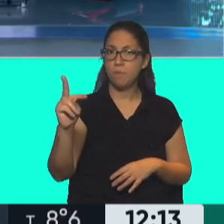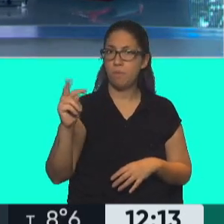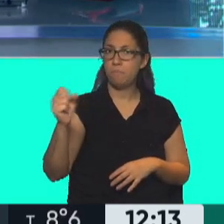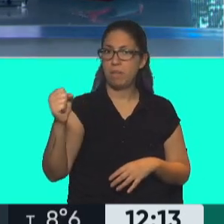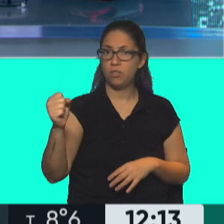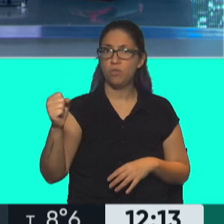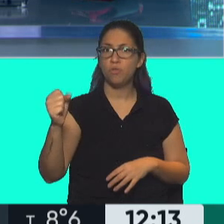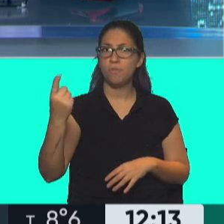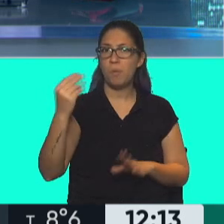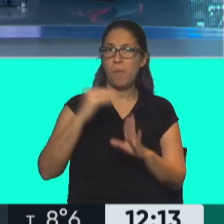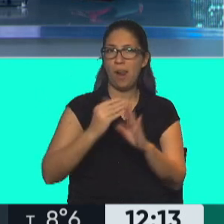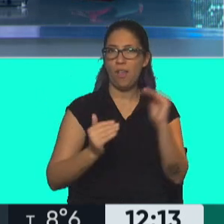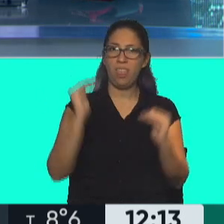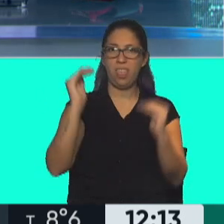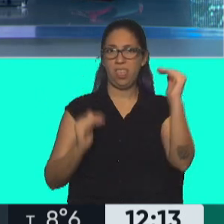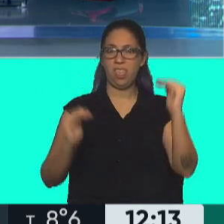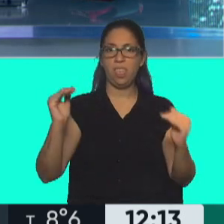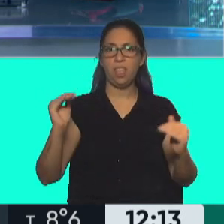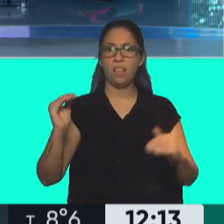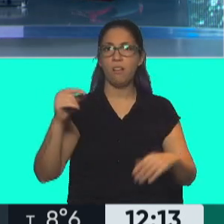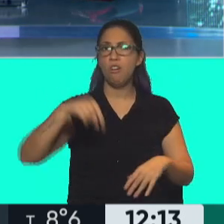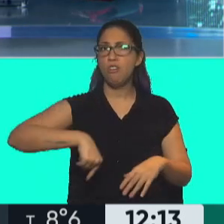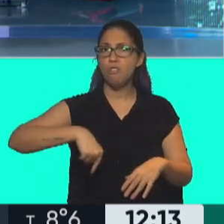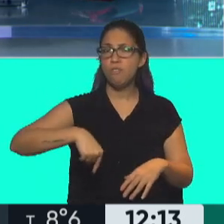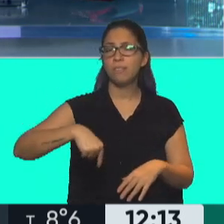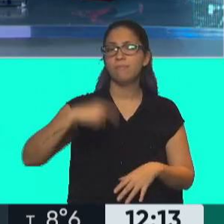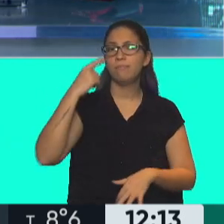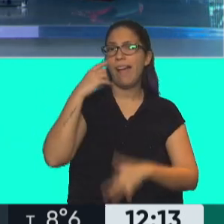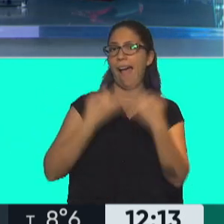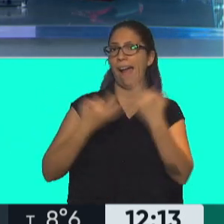esa edad. Hoy uno de los analistas